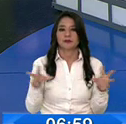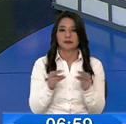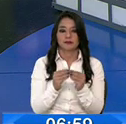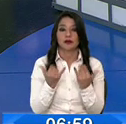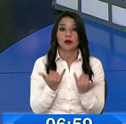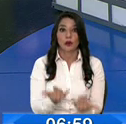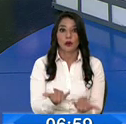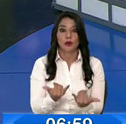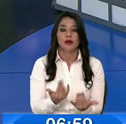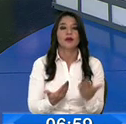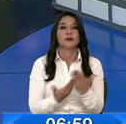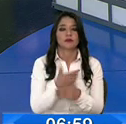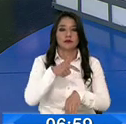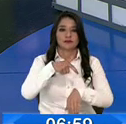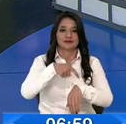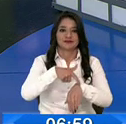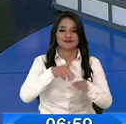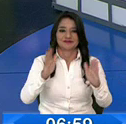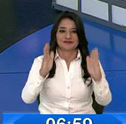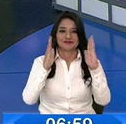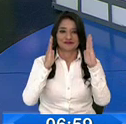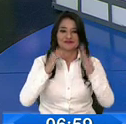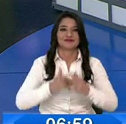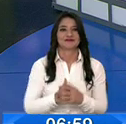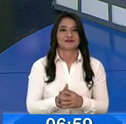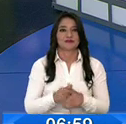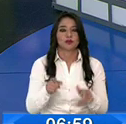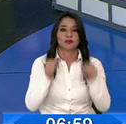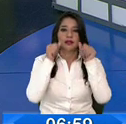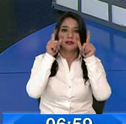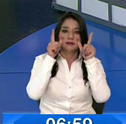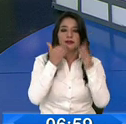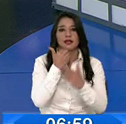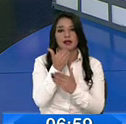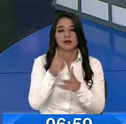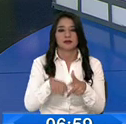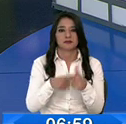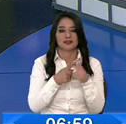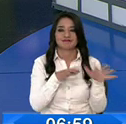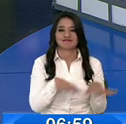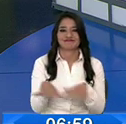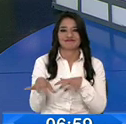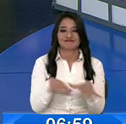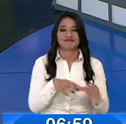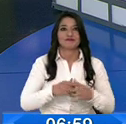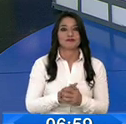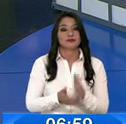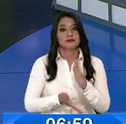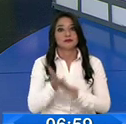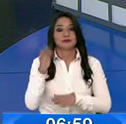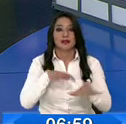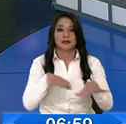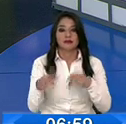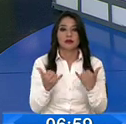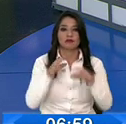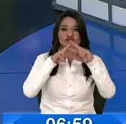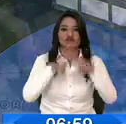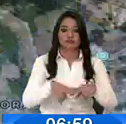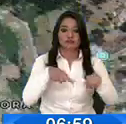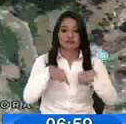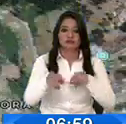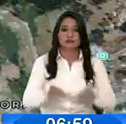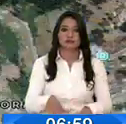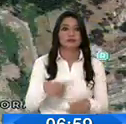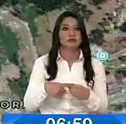se unen a esta hora nuestros hoy a señal quienes recién están despertándose y appa de iniciar sus activos los que están por salir rápidamente una revisión de cómo está el